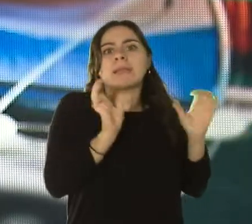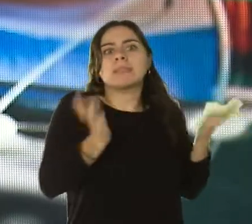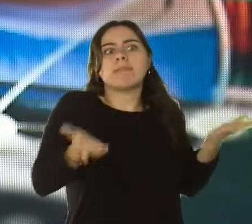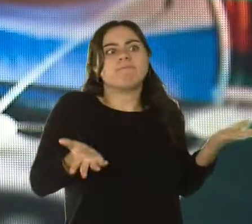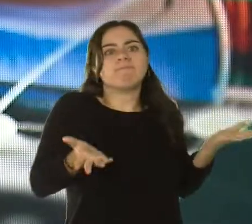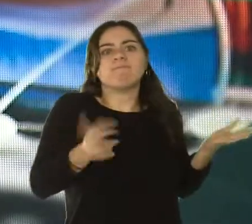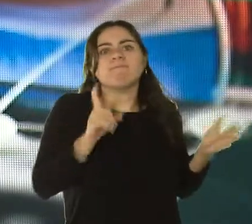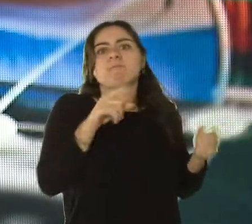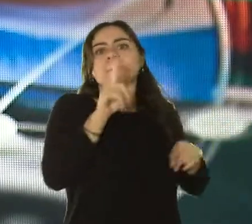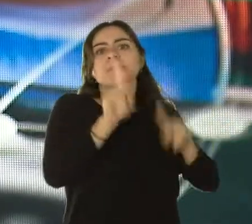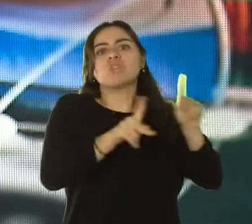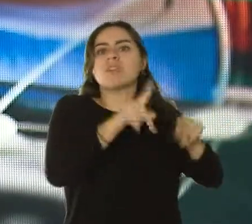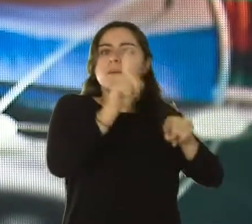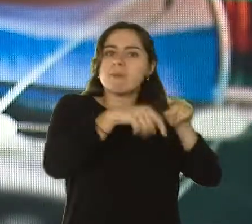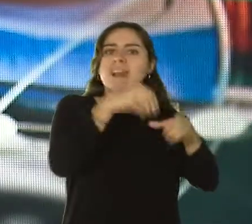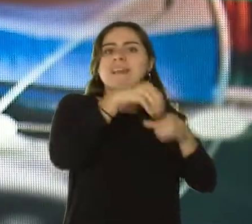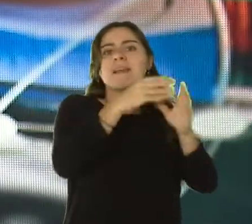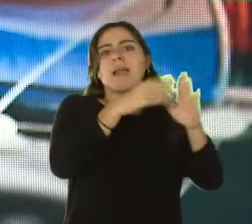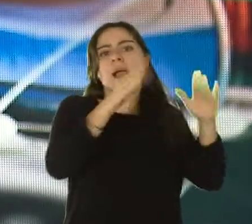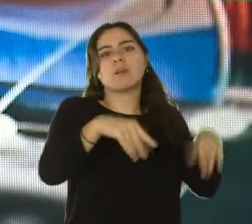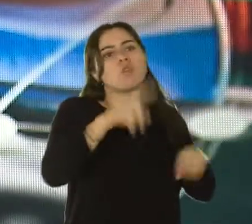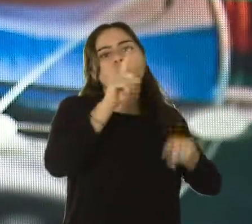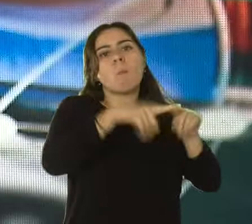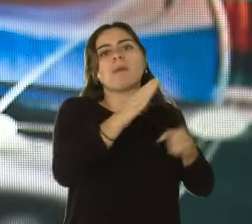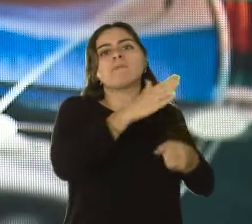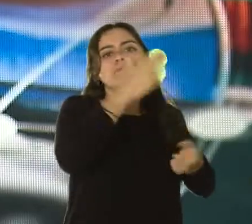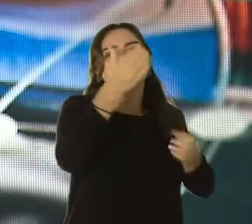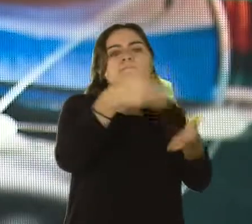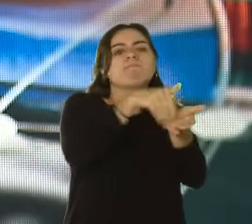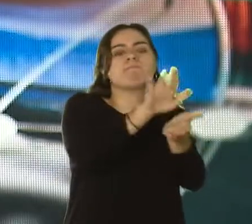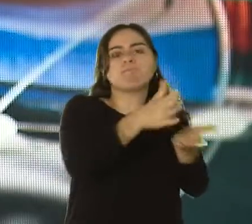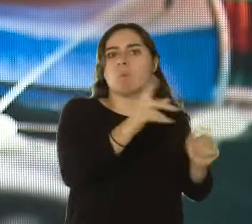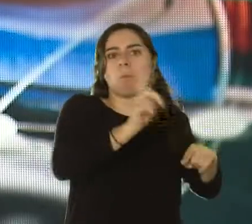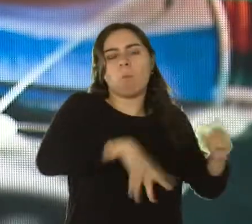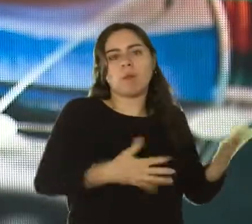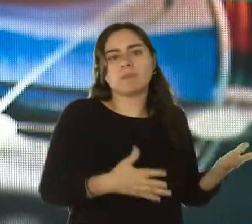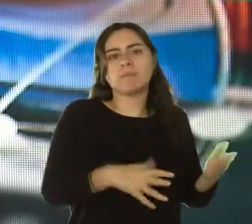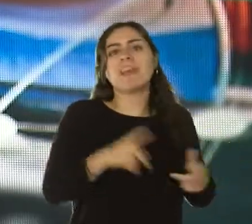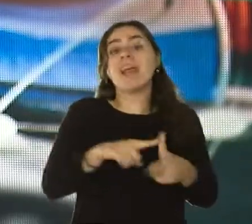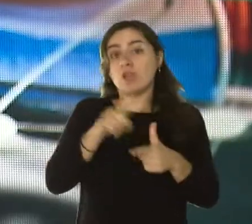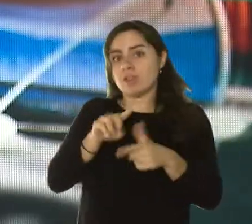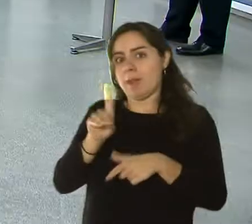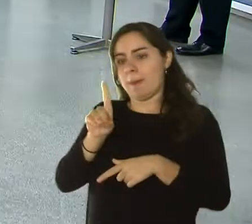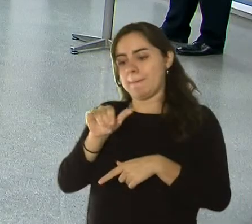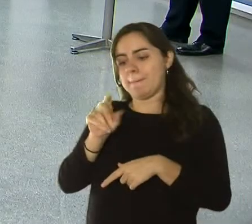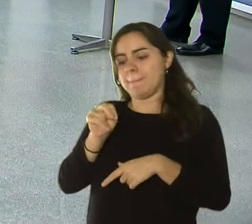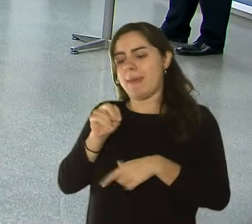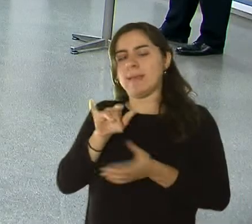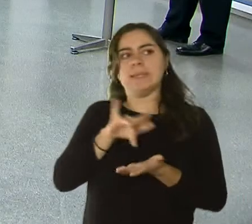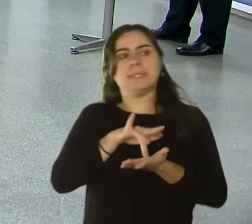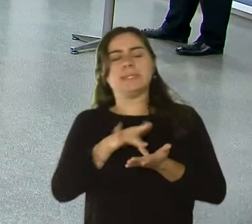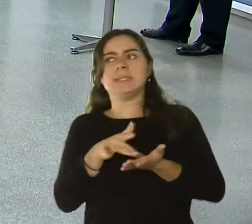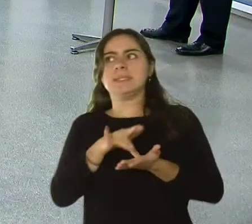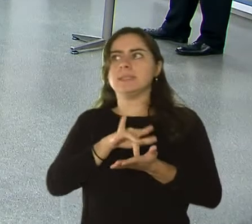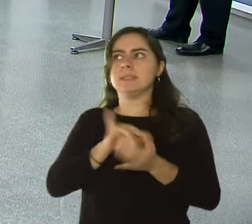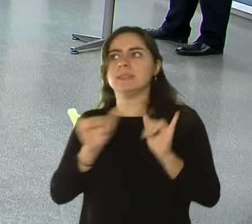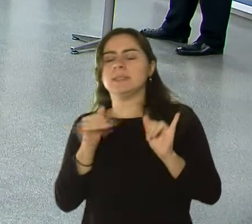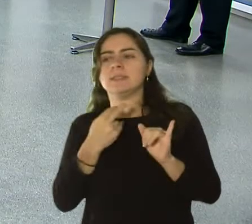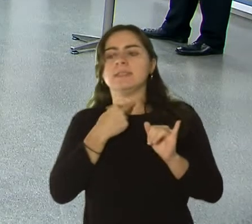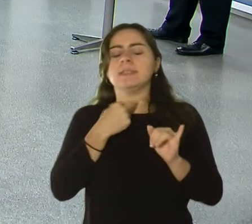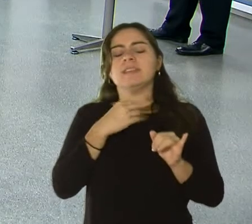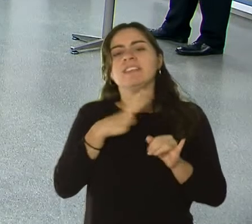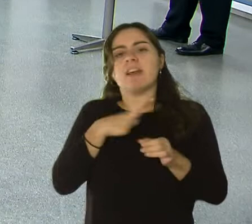precisamente. O sea, Biden se tiró la maroma de que el CDC lo extendiera hasta el 3 de octubre, exhortó a los gobiernos locales y estatales